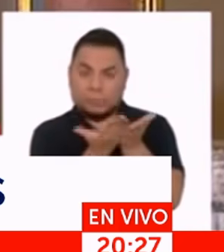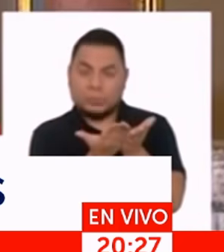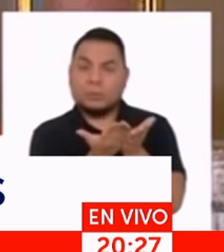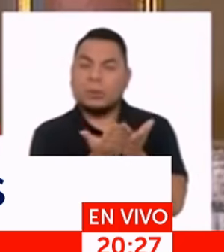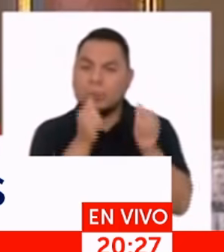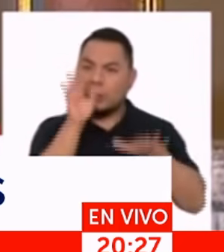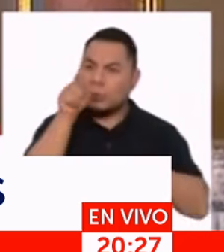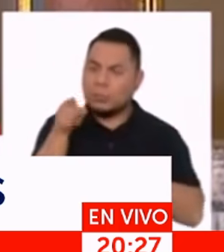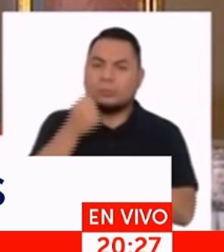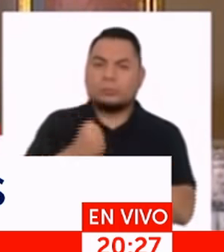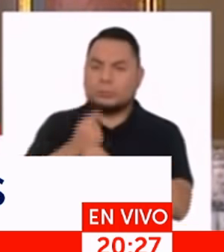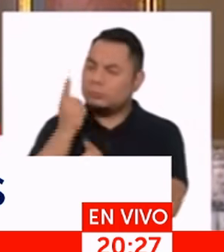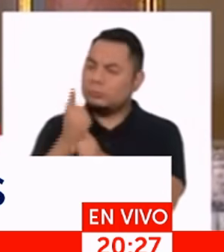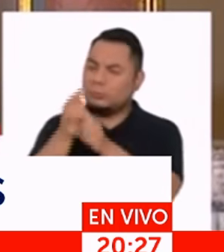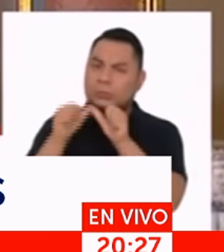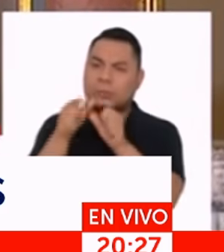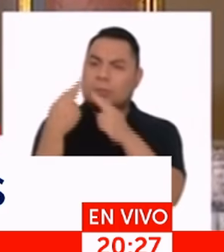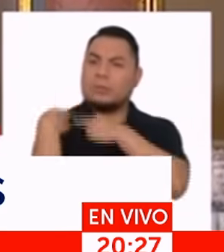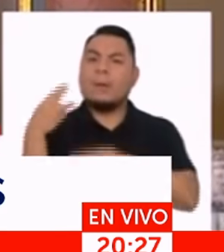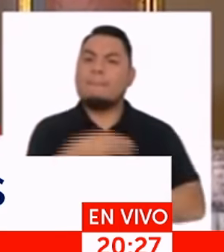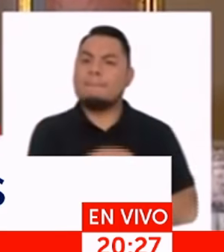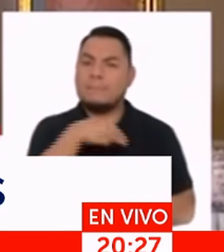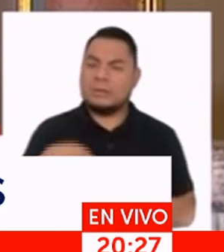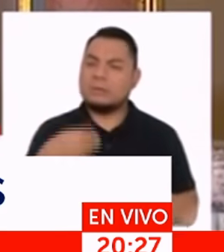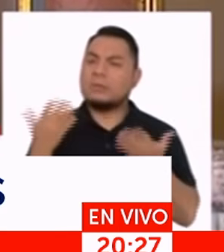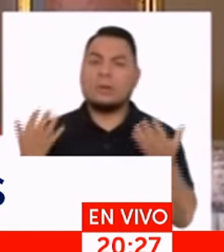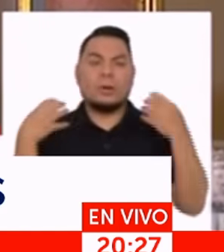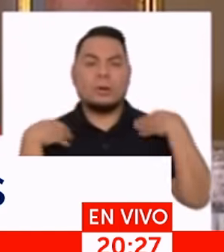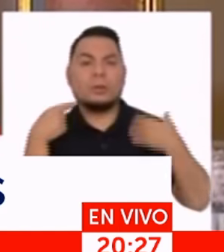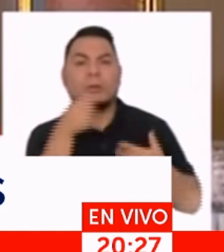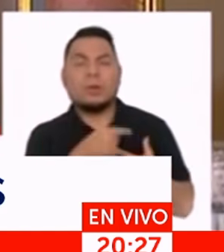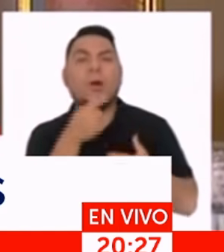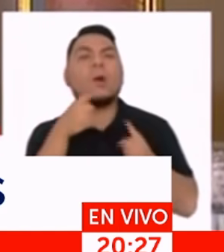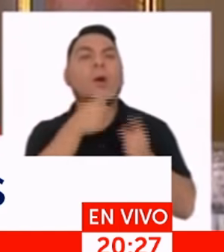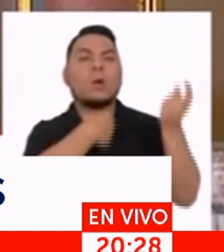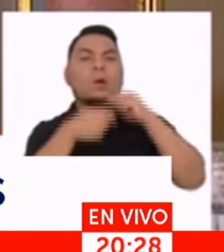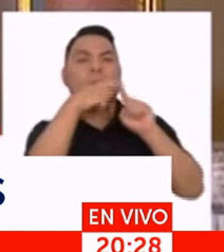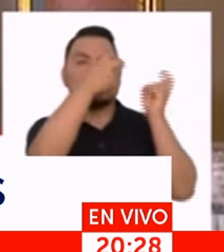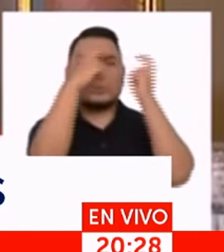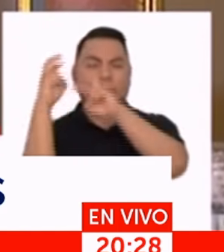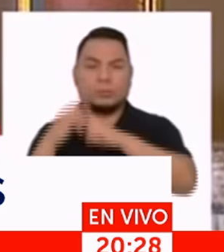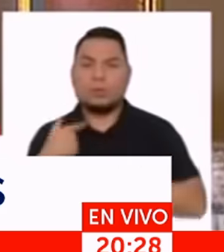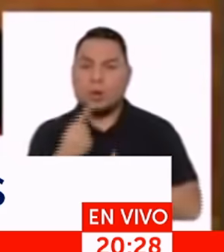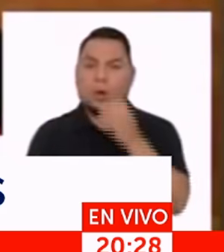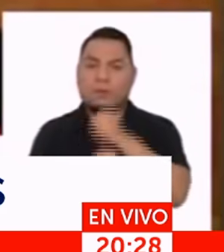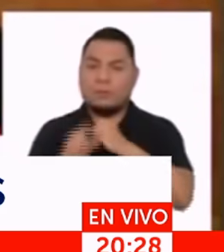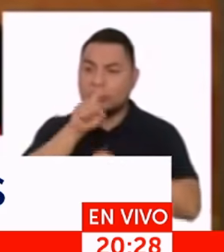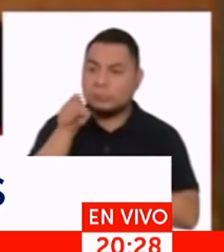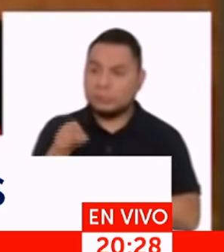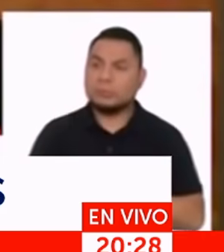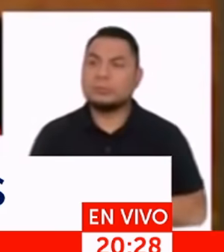evangelios desempeñar leal y fielmente el cargo de ministro de Estado en el despacho de Comercio Exterior y Turismo que os